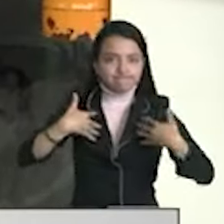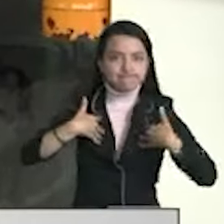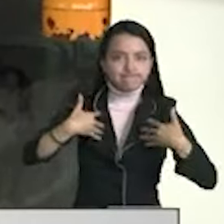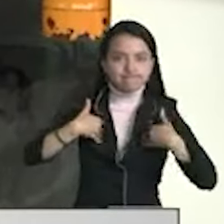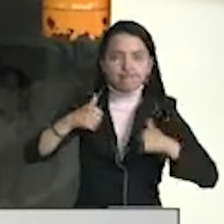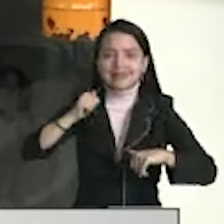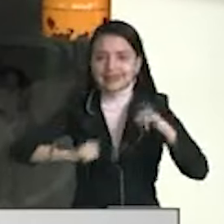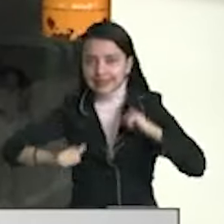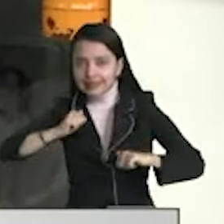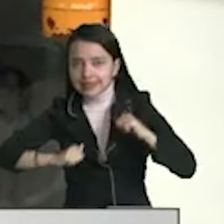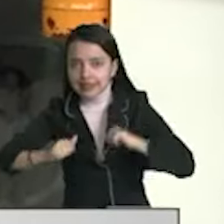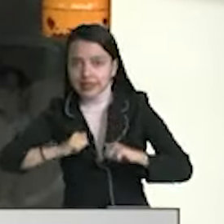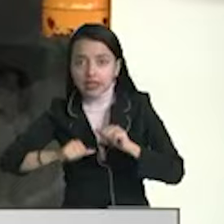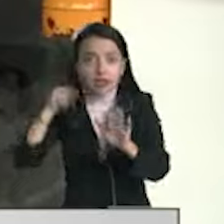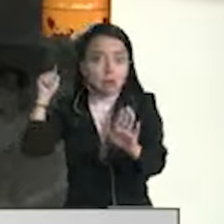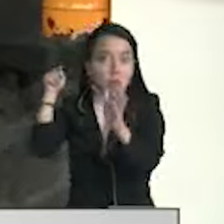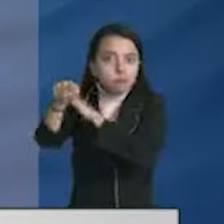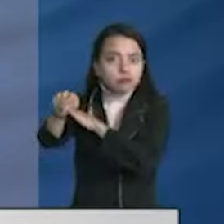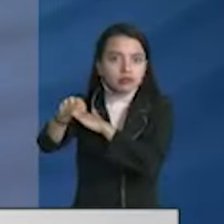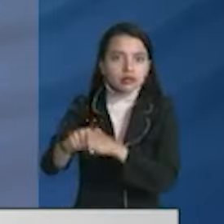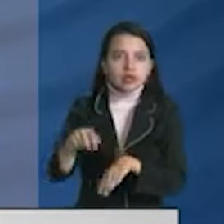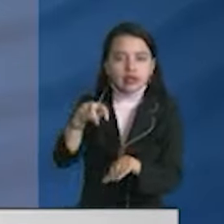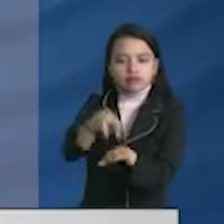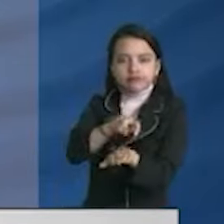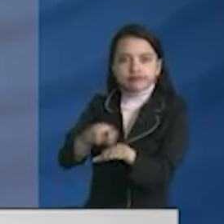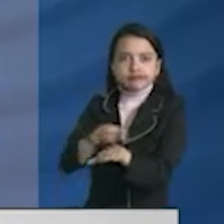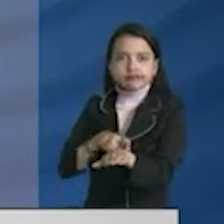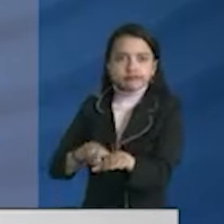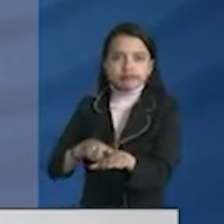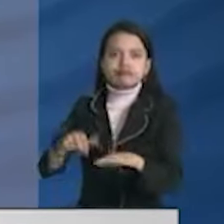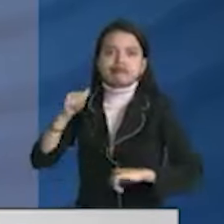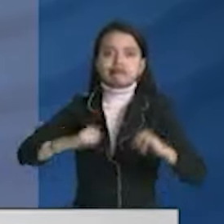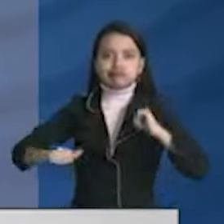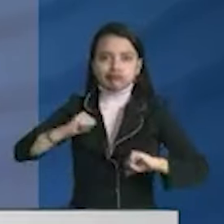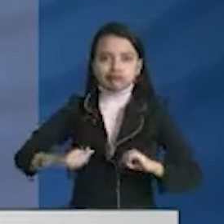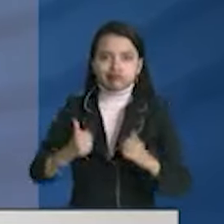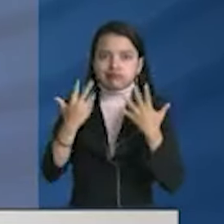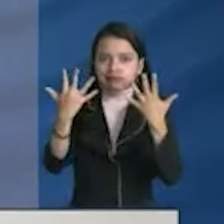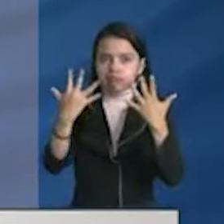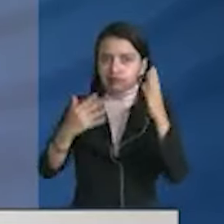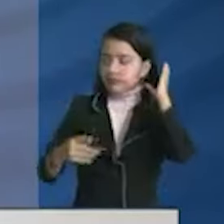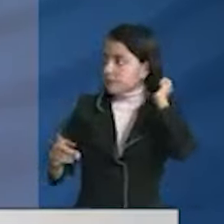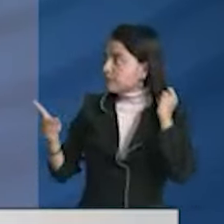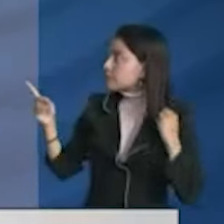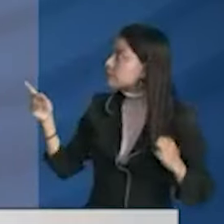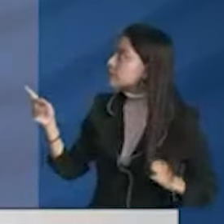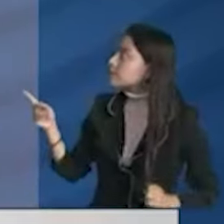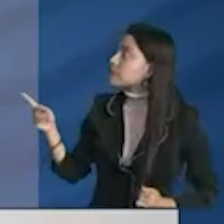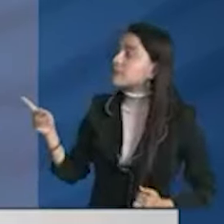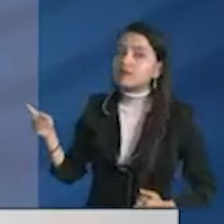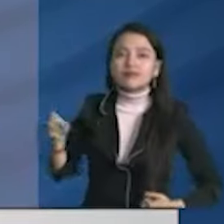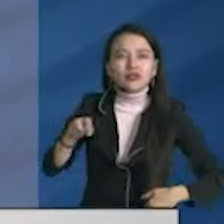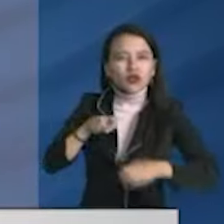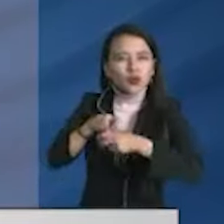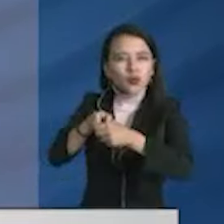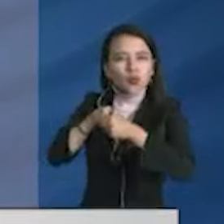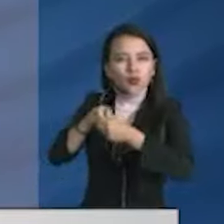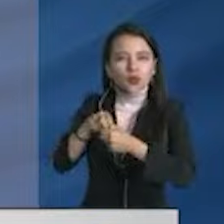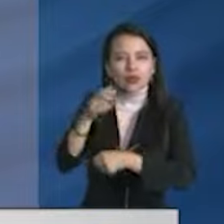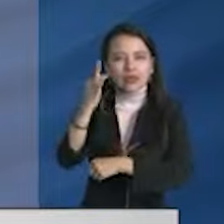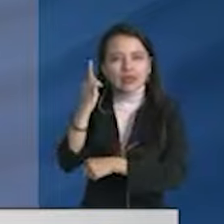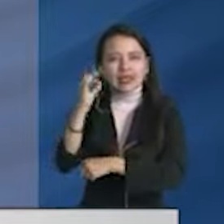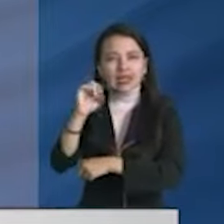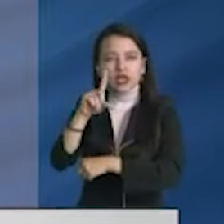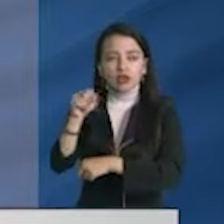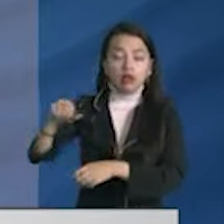autoridades, está prófugo de la justicia. En medio de un intenso aguacero, un bus que cubría la ruta del Tesoro perdió